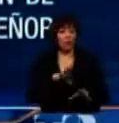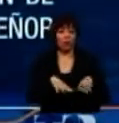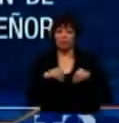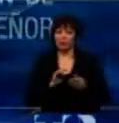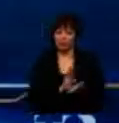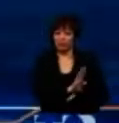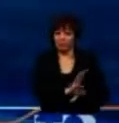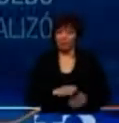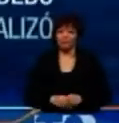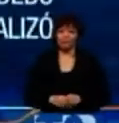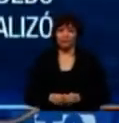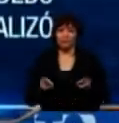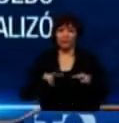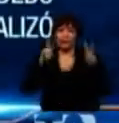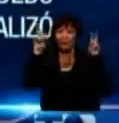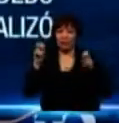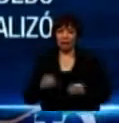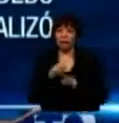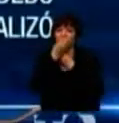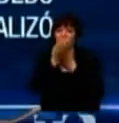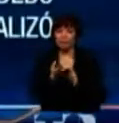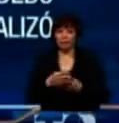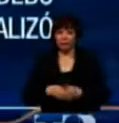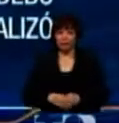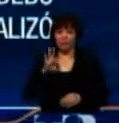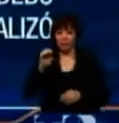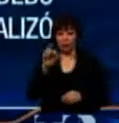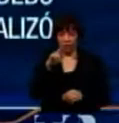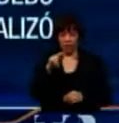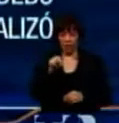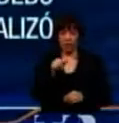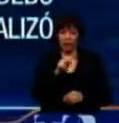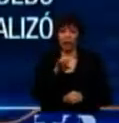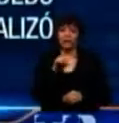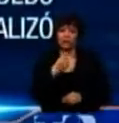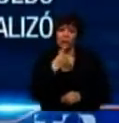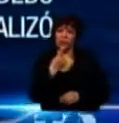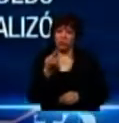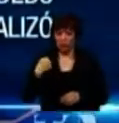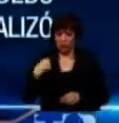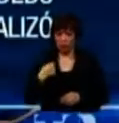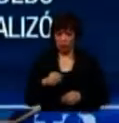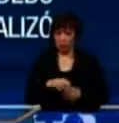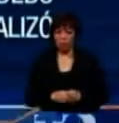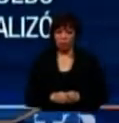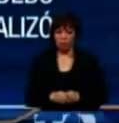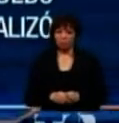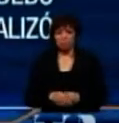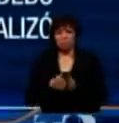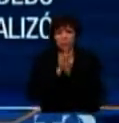desestimada respecto a las declaraciones del señor fernando villavicencio que afirmó que conseguí que el señor presidente de la república